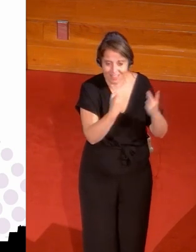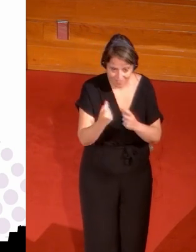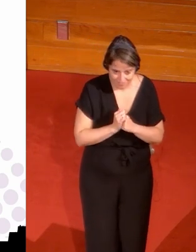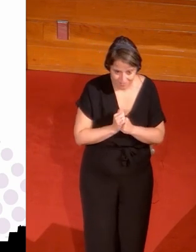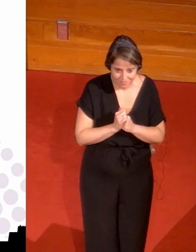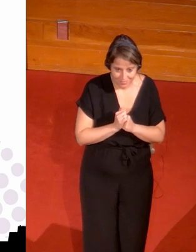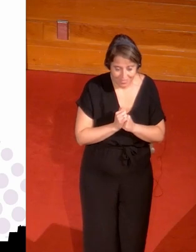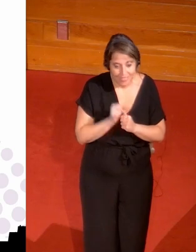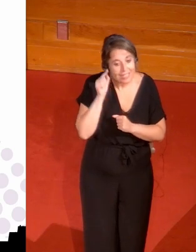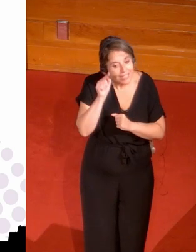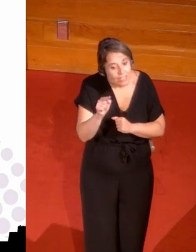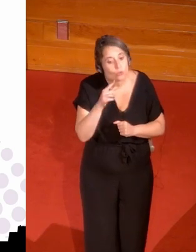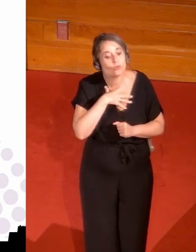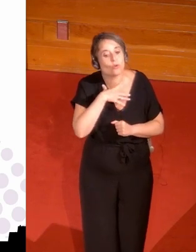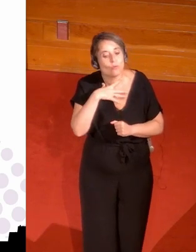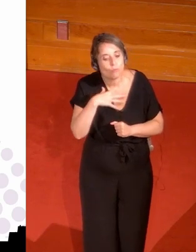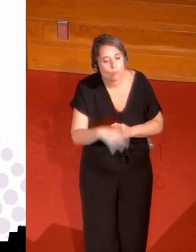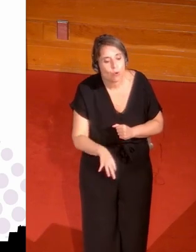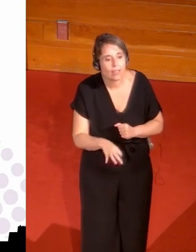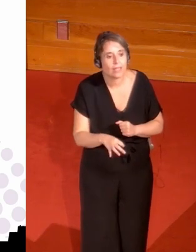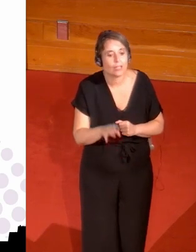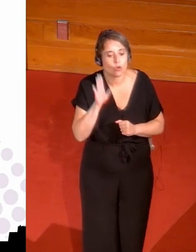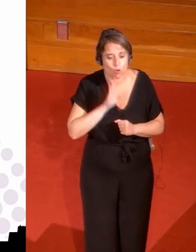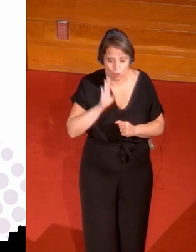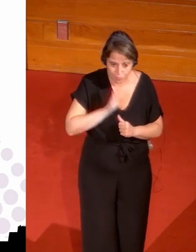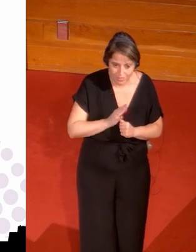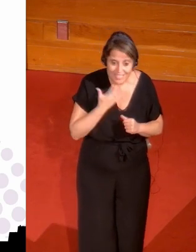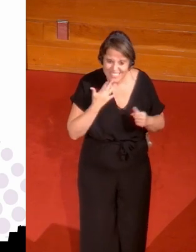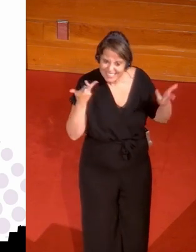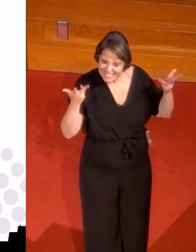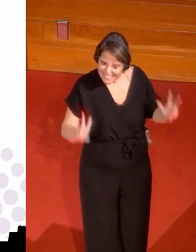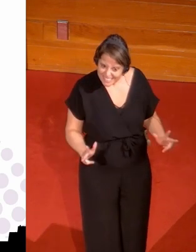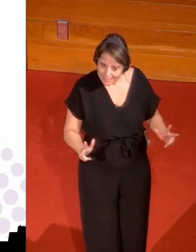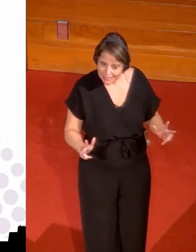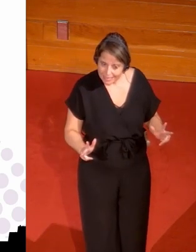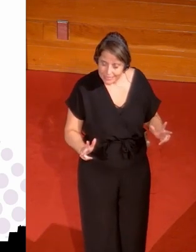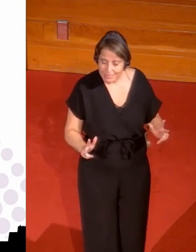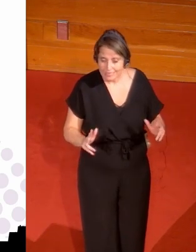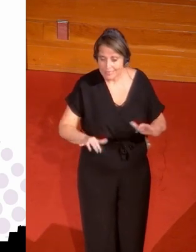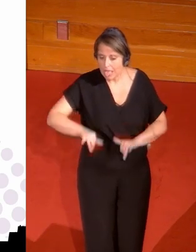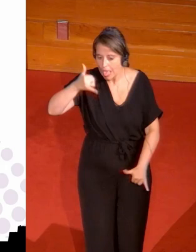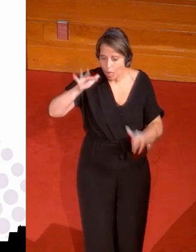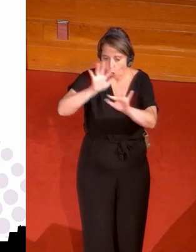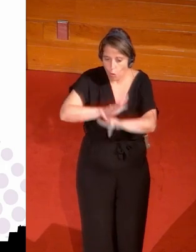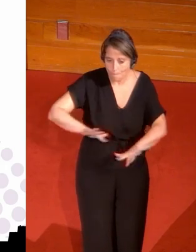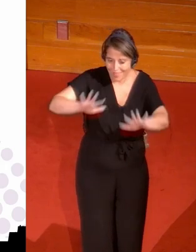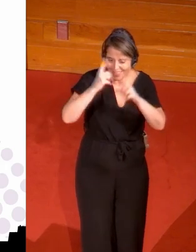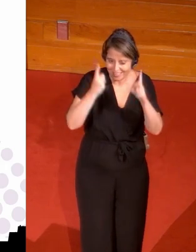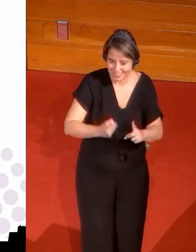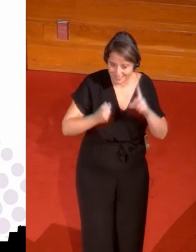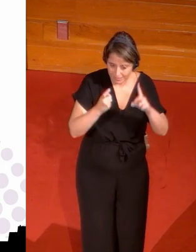susceptible de considerarse como que eso o sea si te sientas es lobby están intentando hacerte